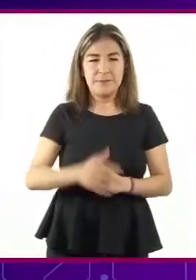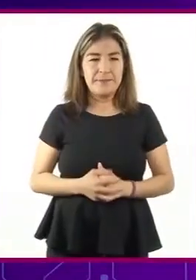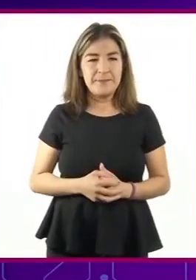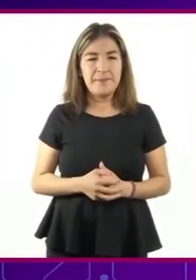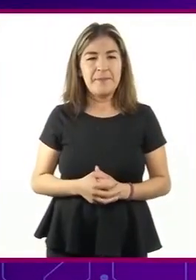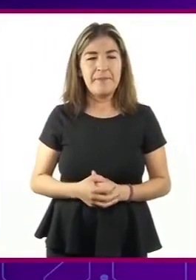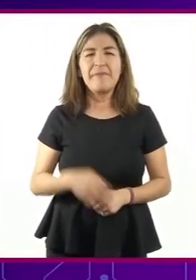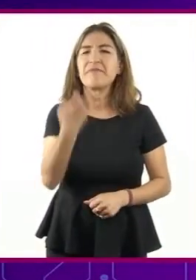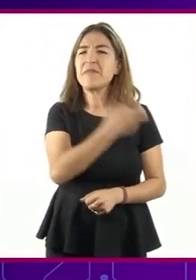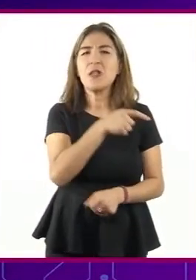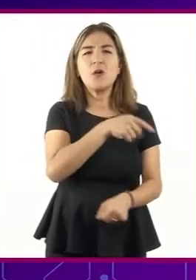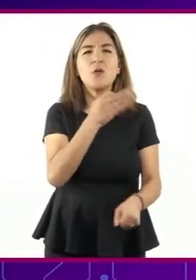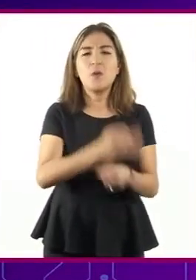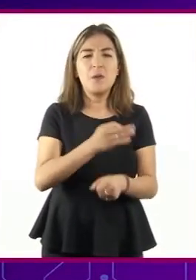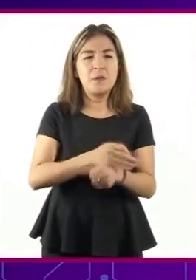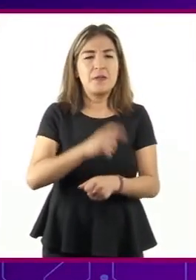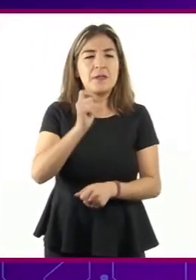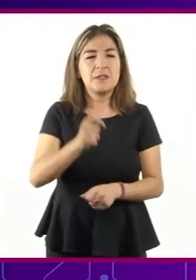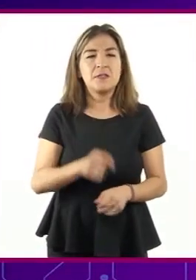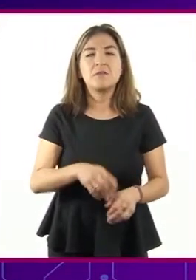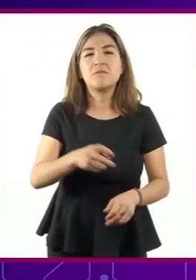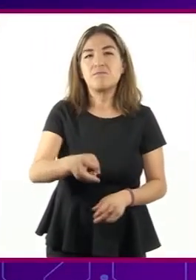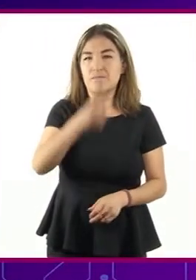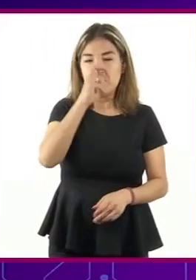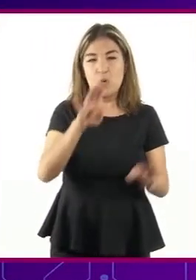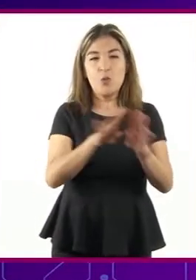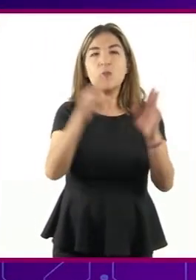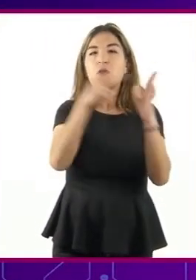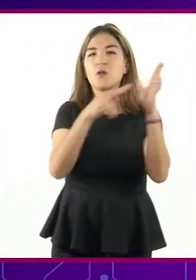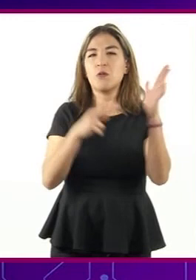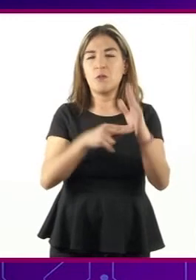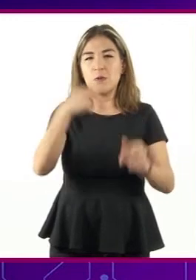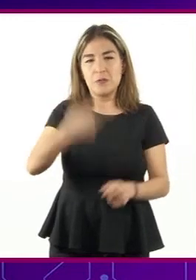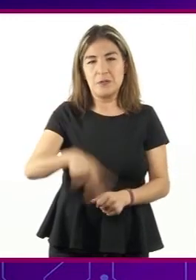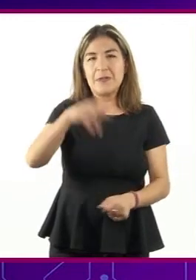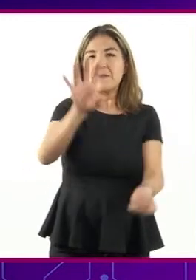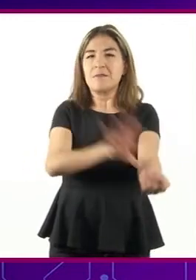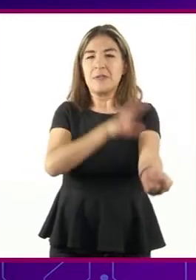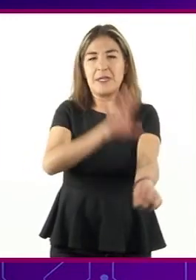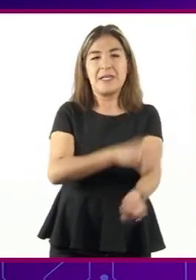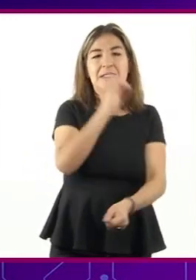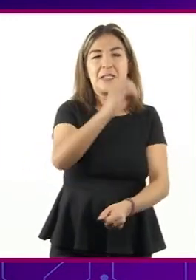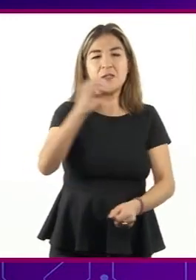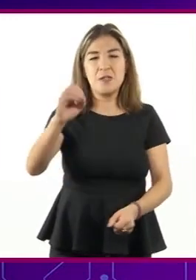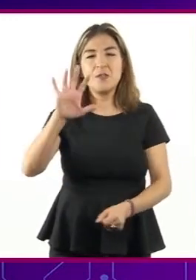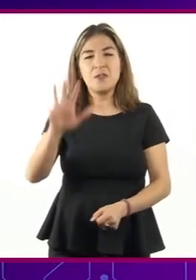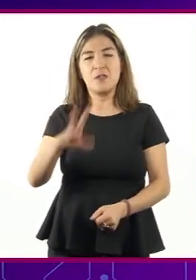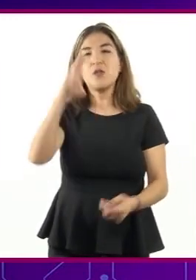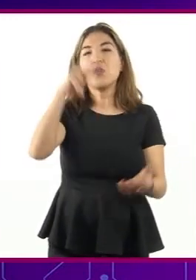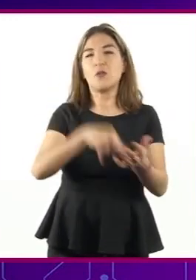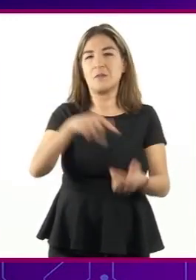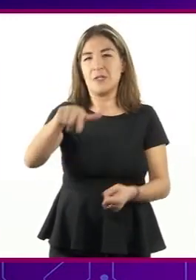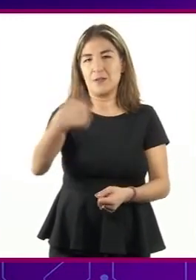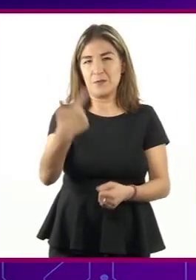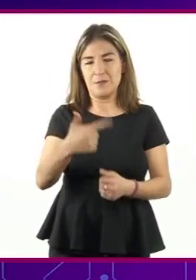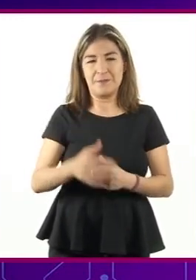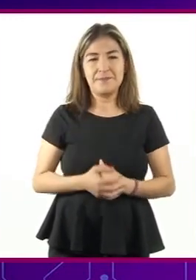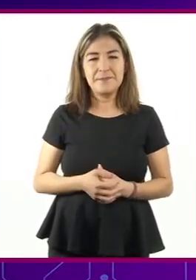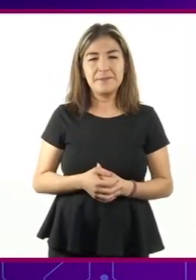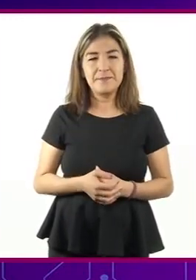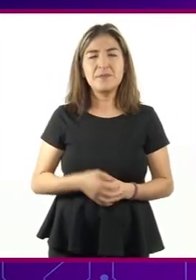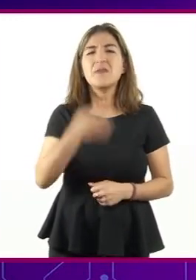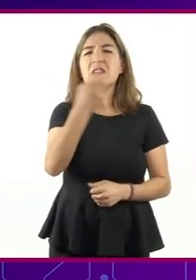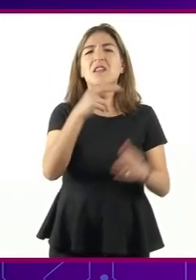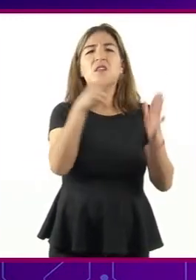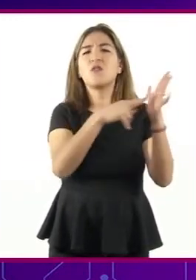Este electrodoméstico se rige a lo que indica la norma oficial mexicana de energía 005 del 2012. Esta